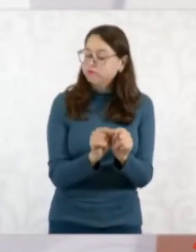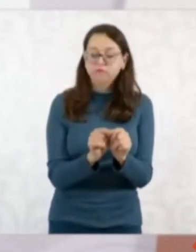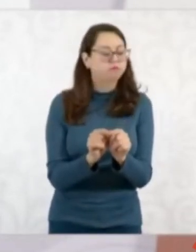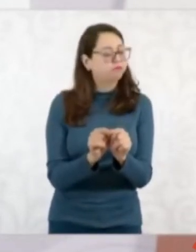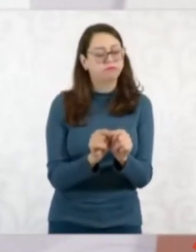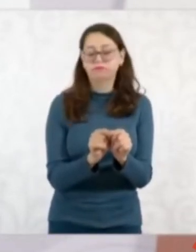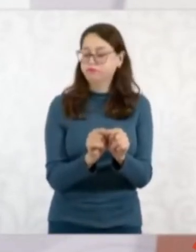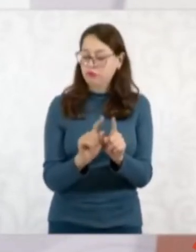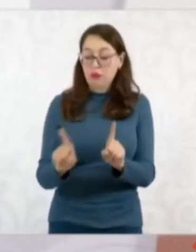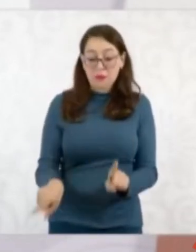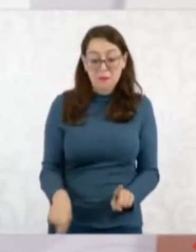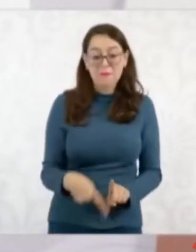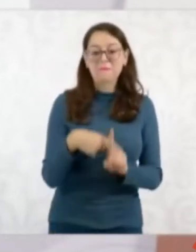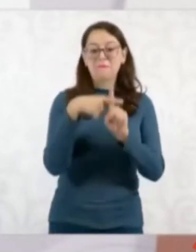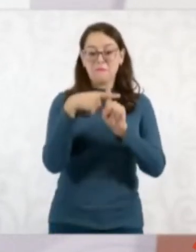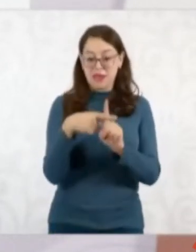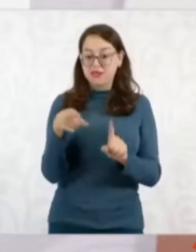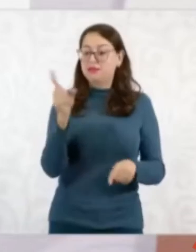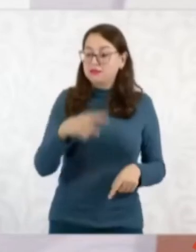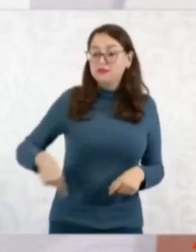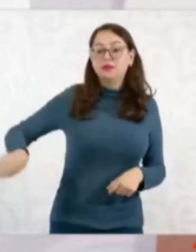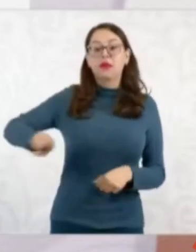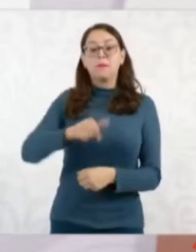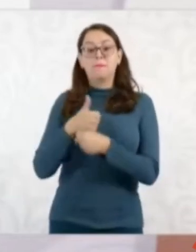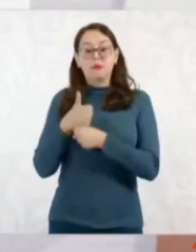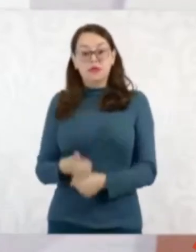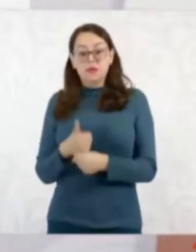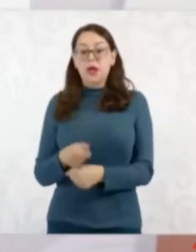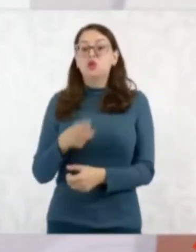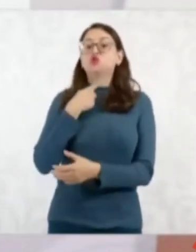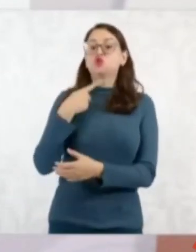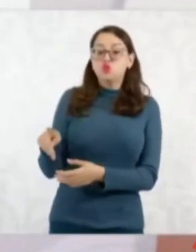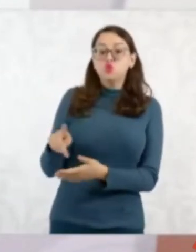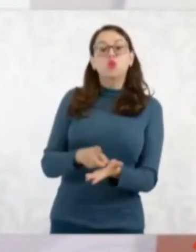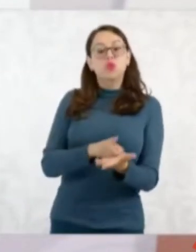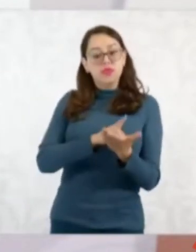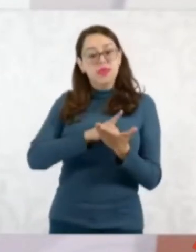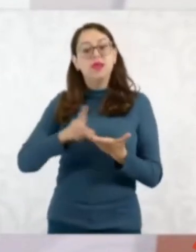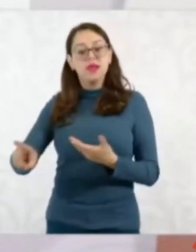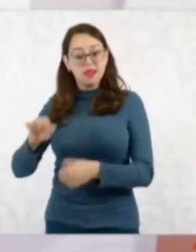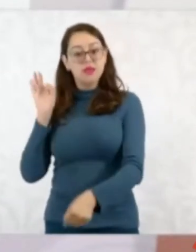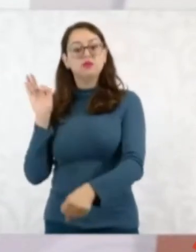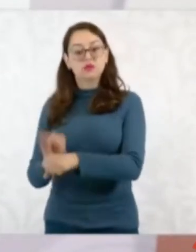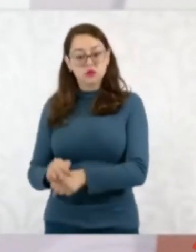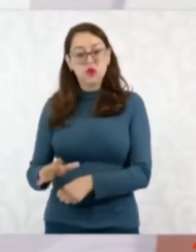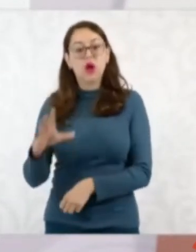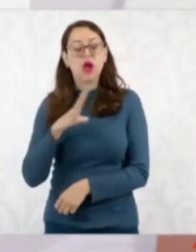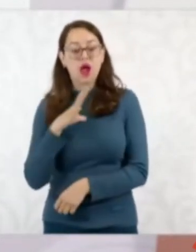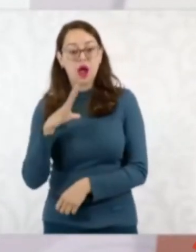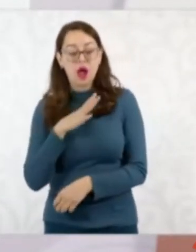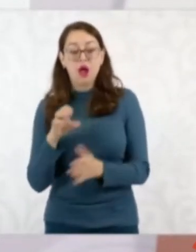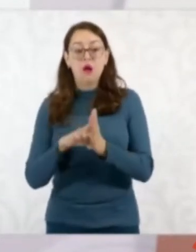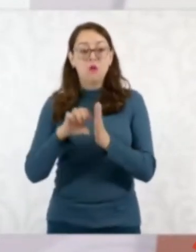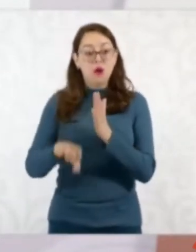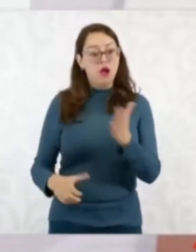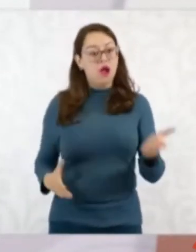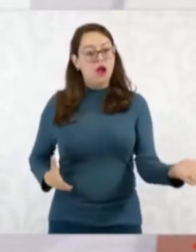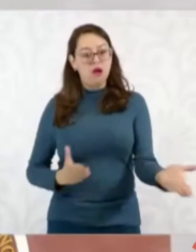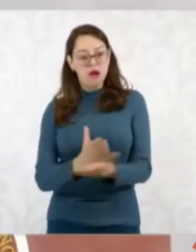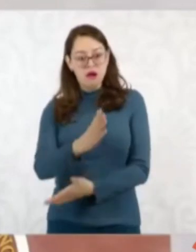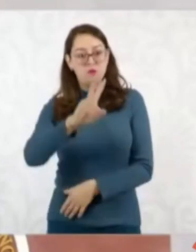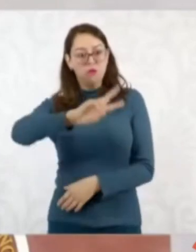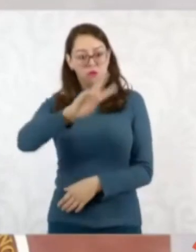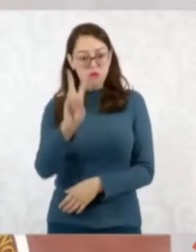tiene que ver con los derechos de las víctimas. Y se reconoce como derechos de las víctimas el acceso a la verdad y la justicia,